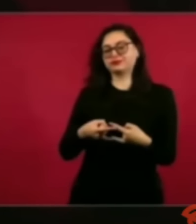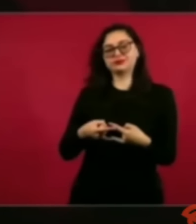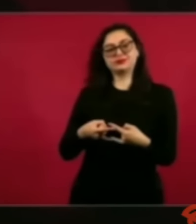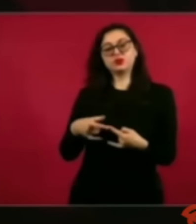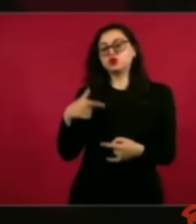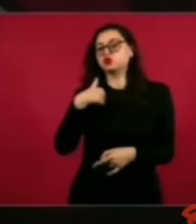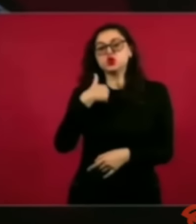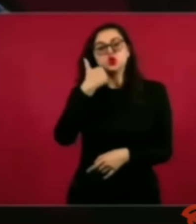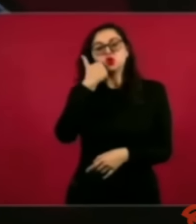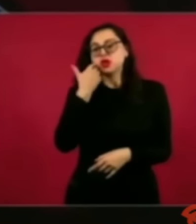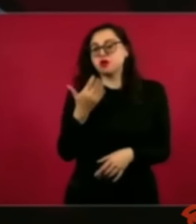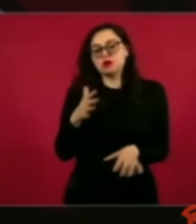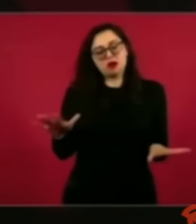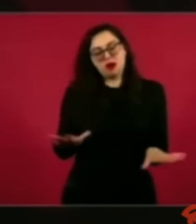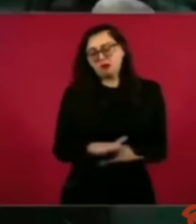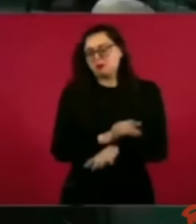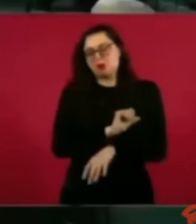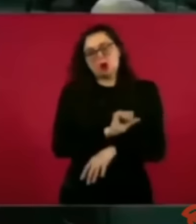Voy